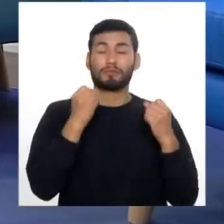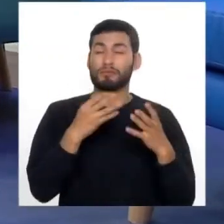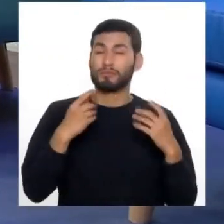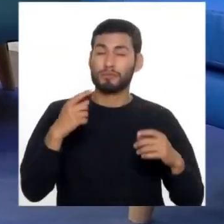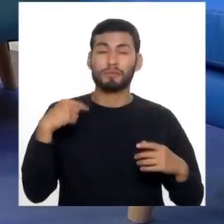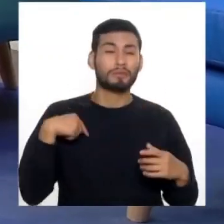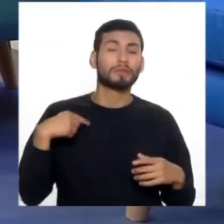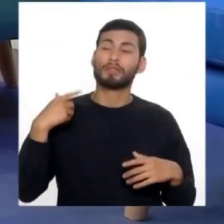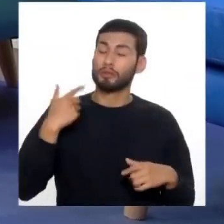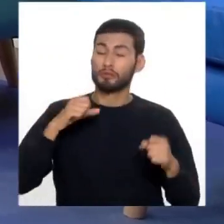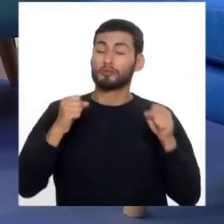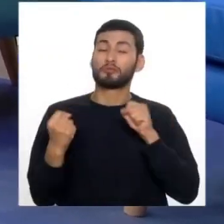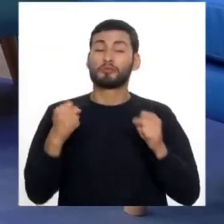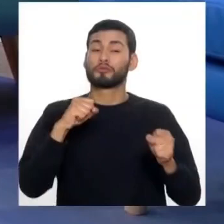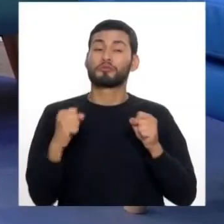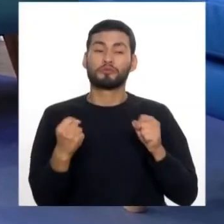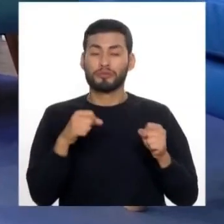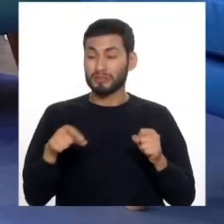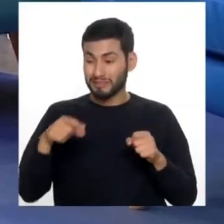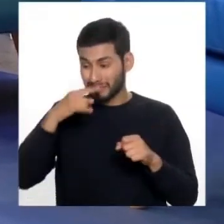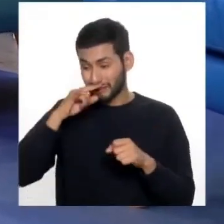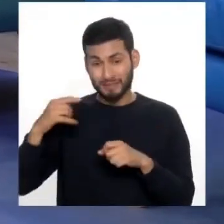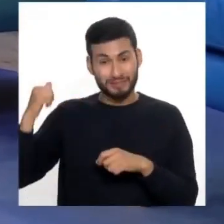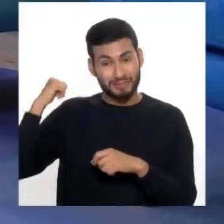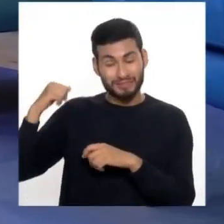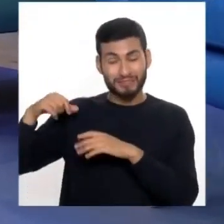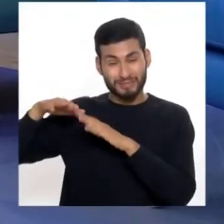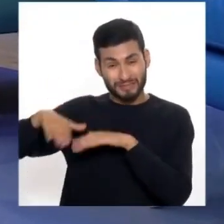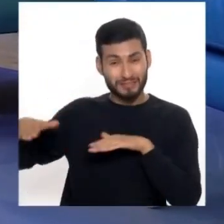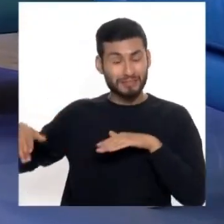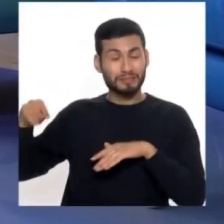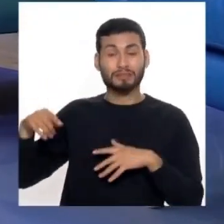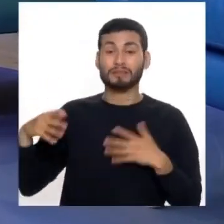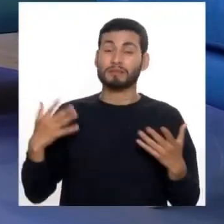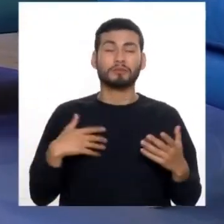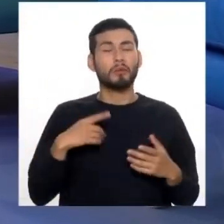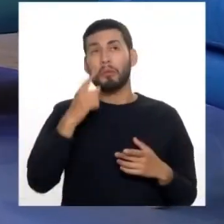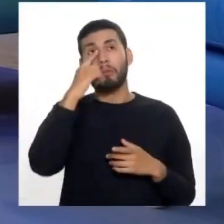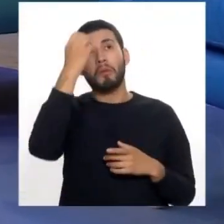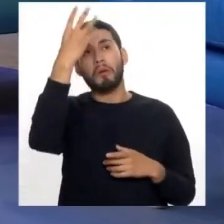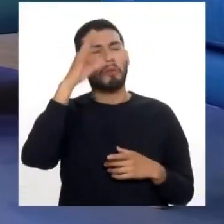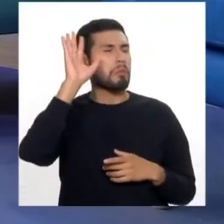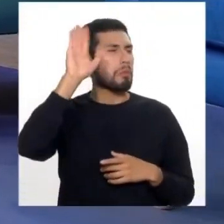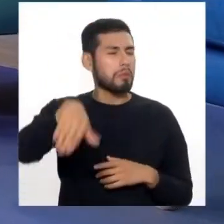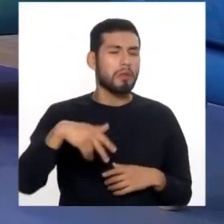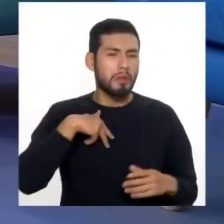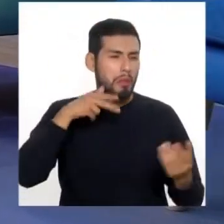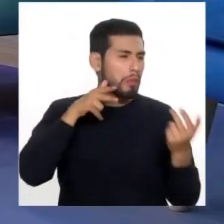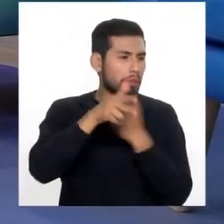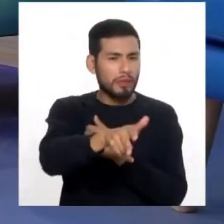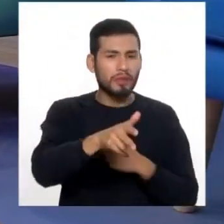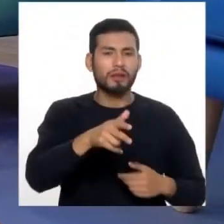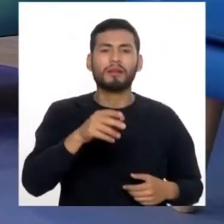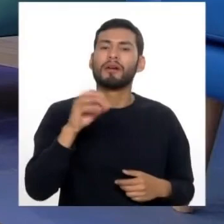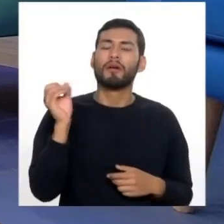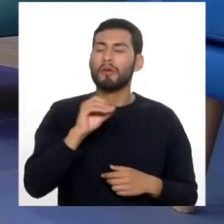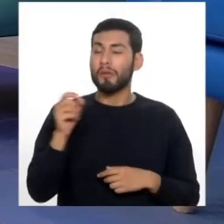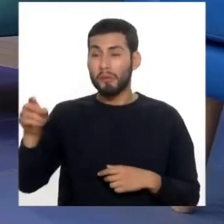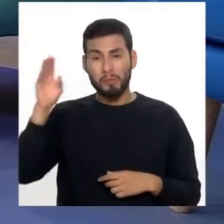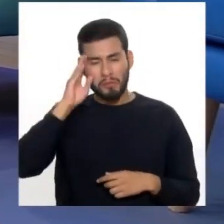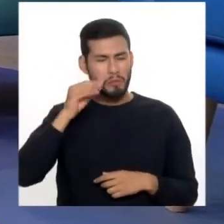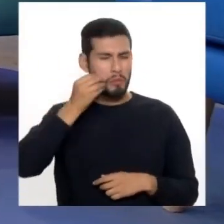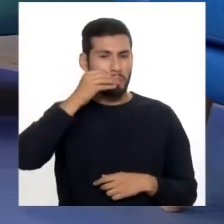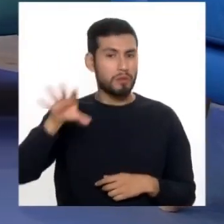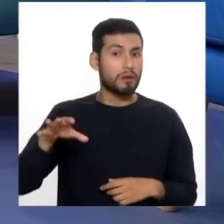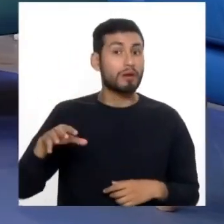veces estamos conduciendo y estamos con los niños en el carro y nos pasamos el semáforo, la luz roja o de repente no le hacemos caso al policía.